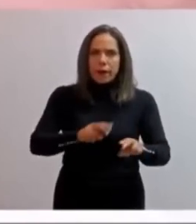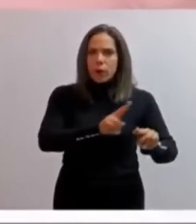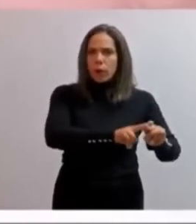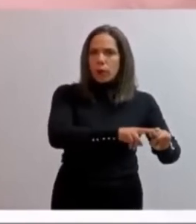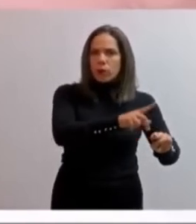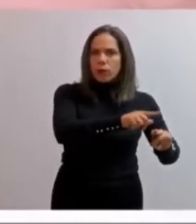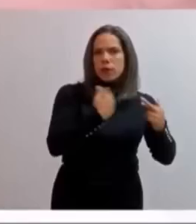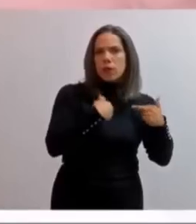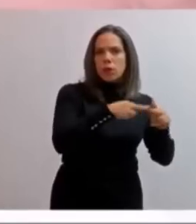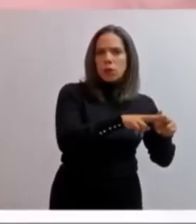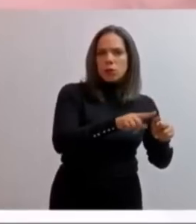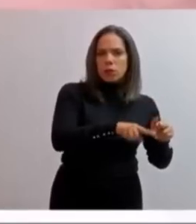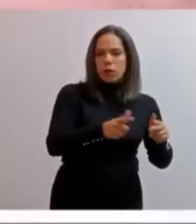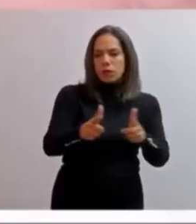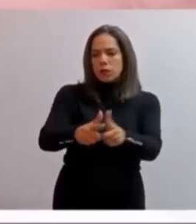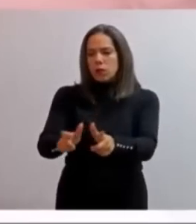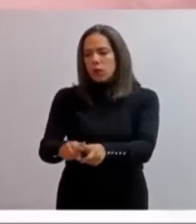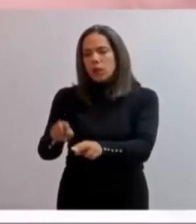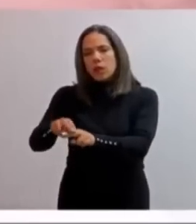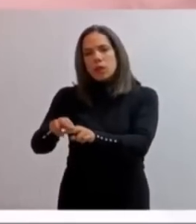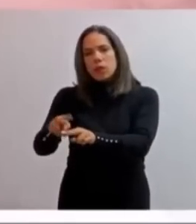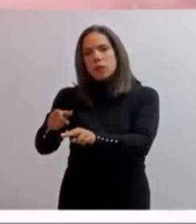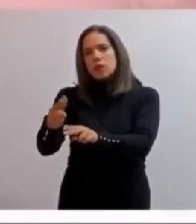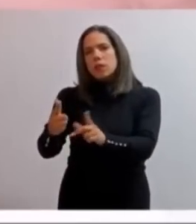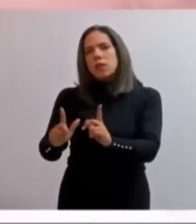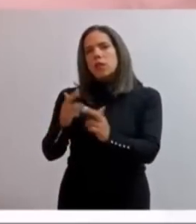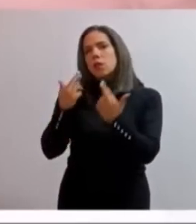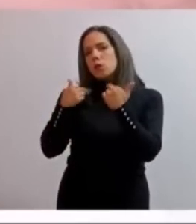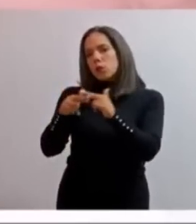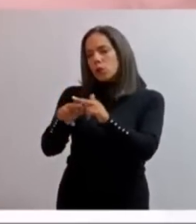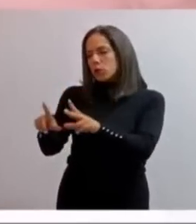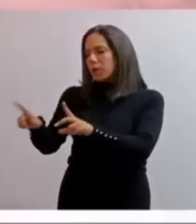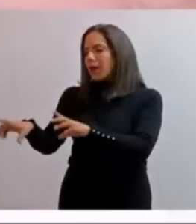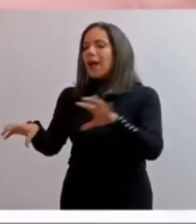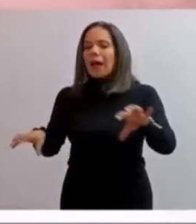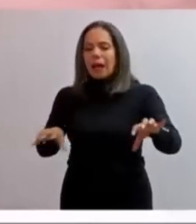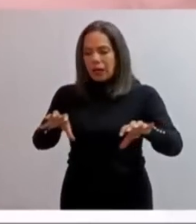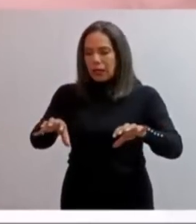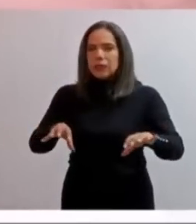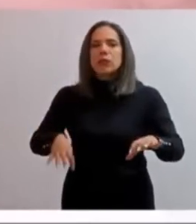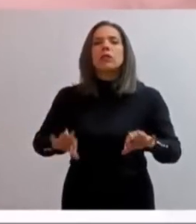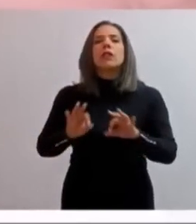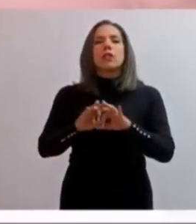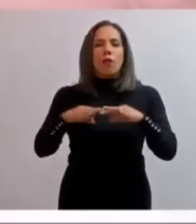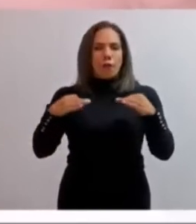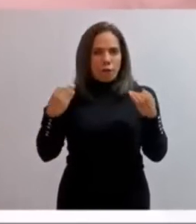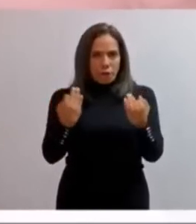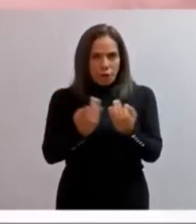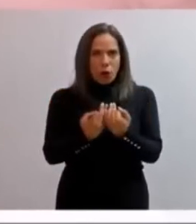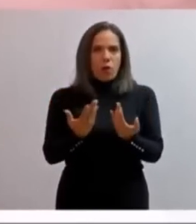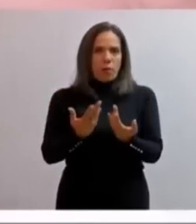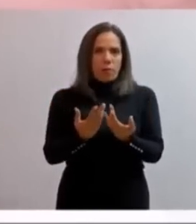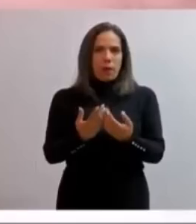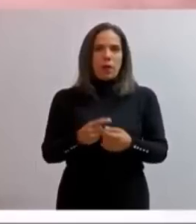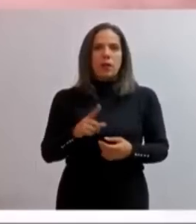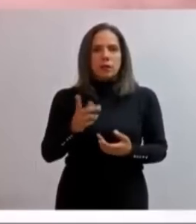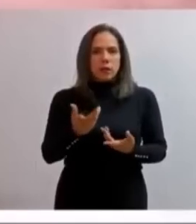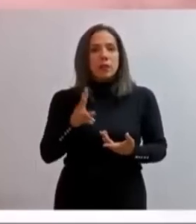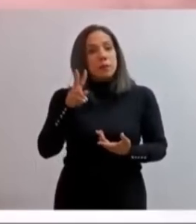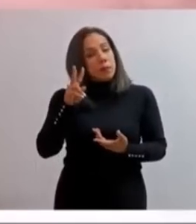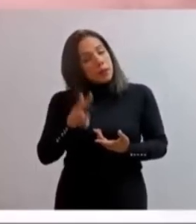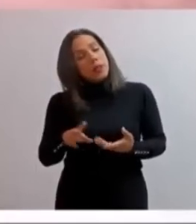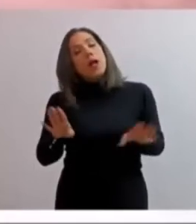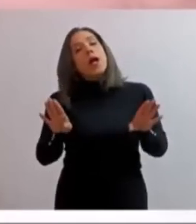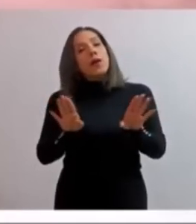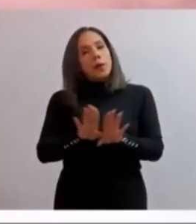para desarrollar este trabajo colegiado que tienen que hacer, de suerte que hay